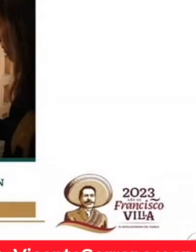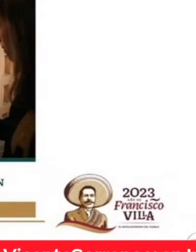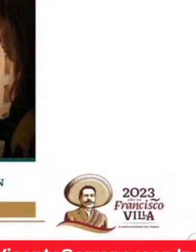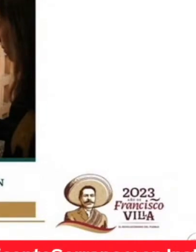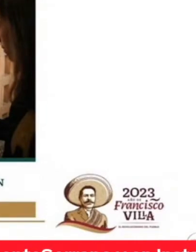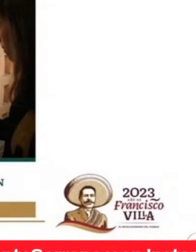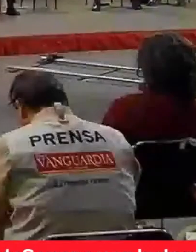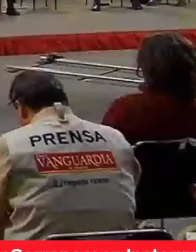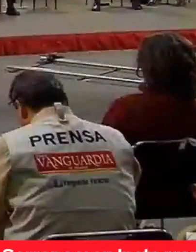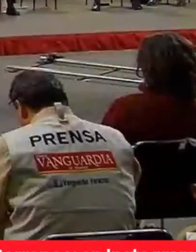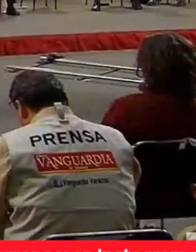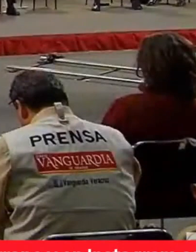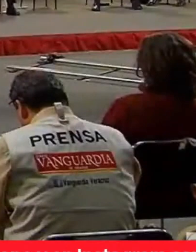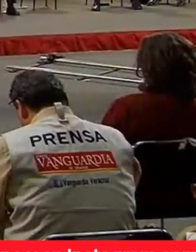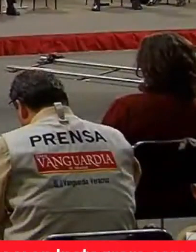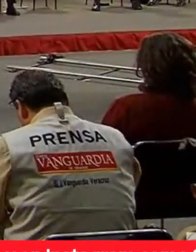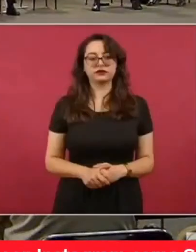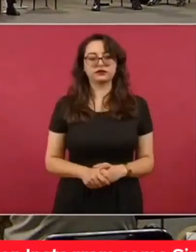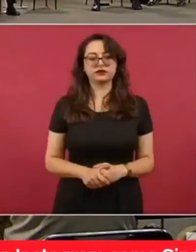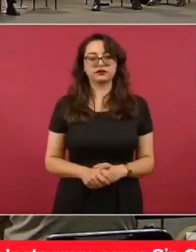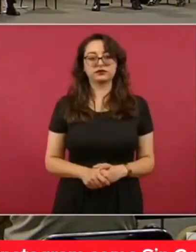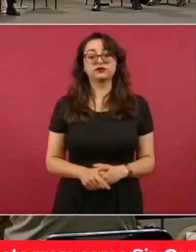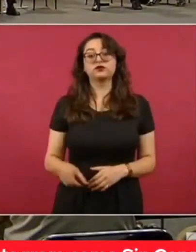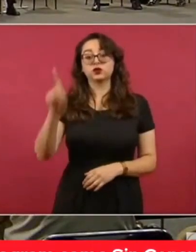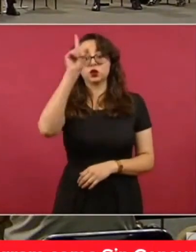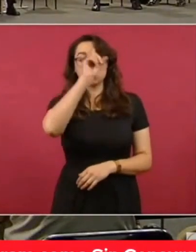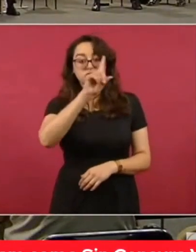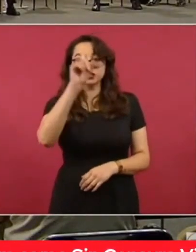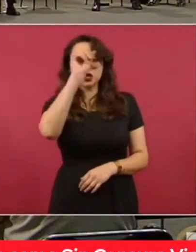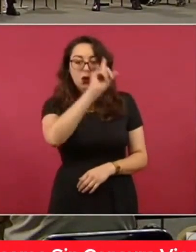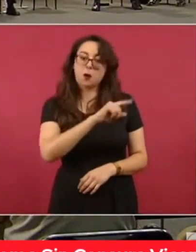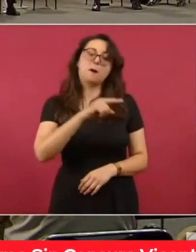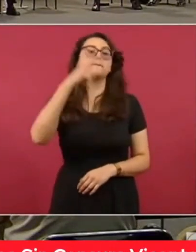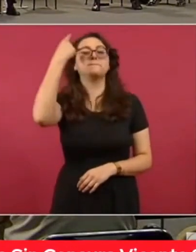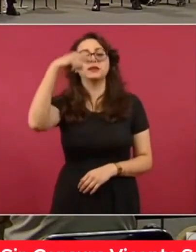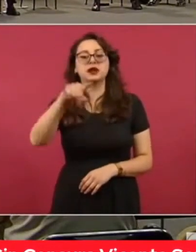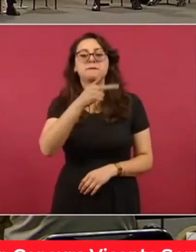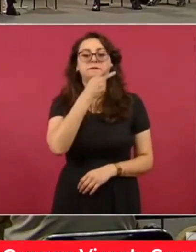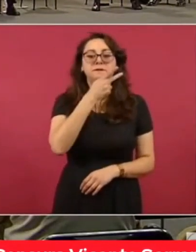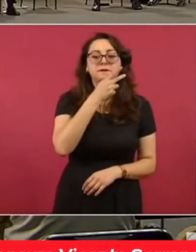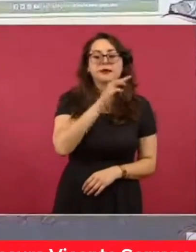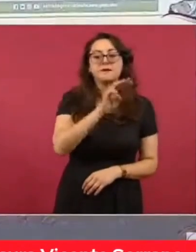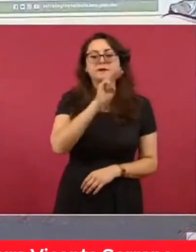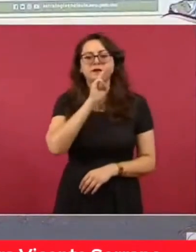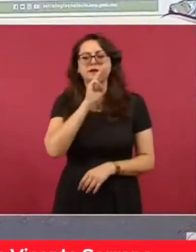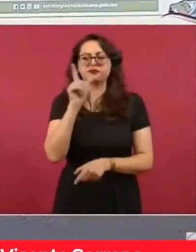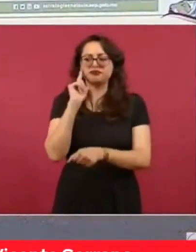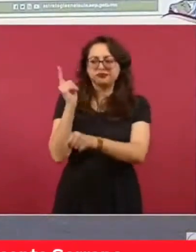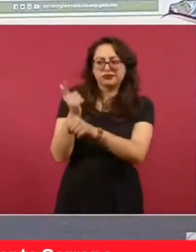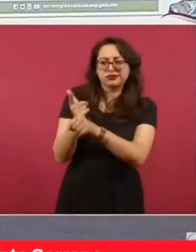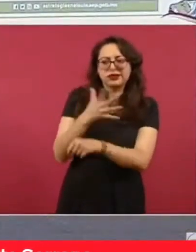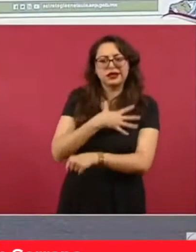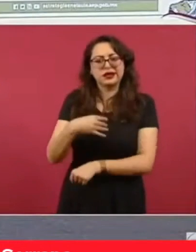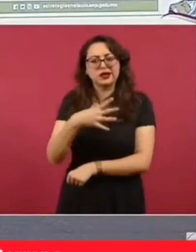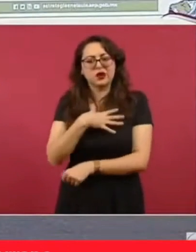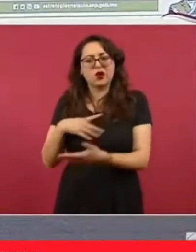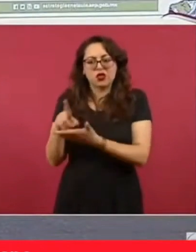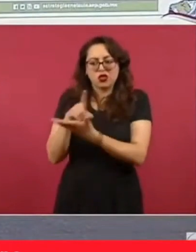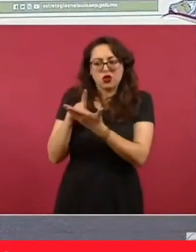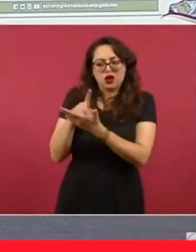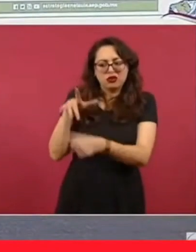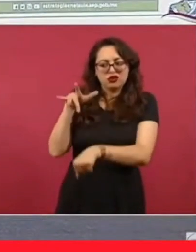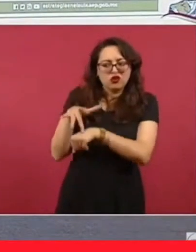Y luego, el otro capítulo es, ¿qué protege a estudiantes a consumir drogas? ¿Y a qué ponemos principal atención?